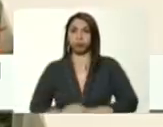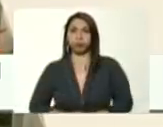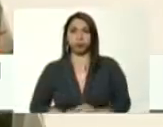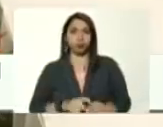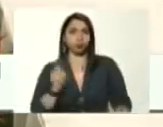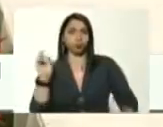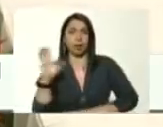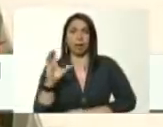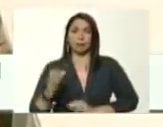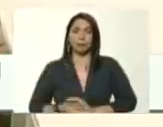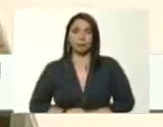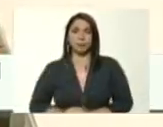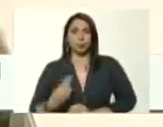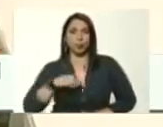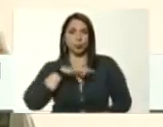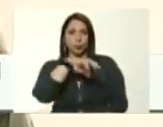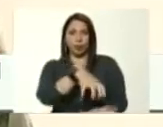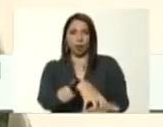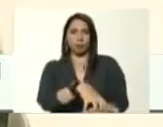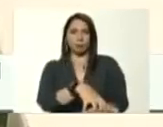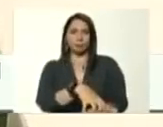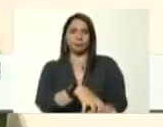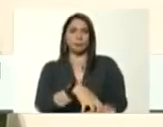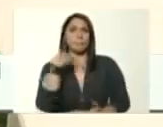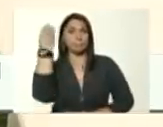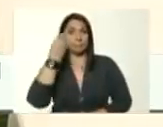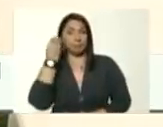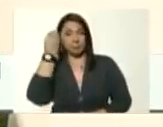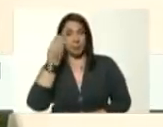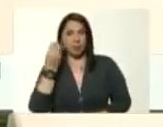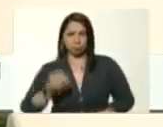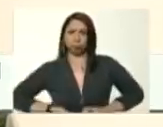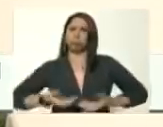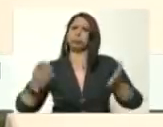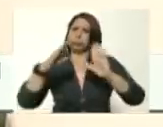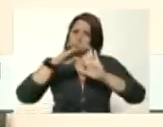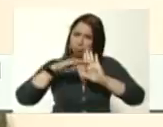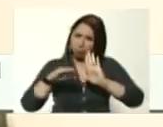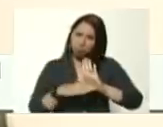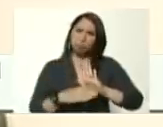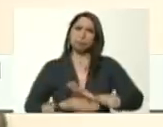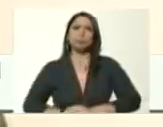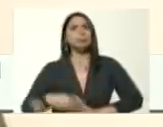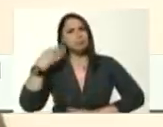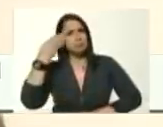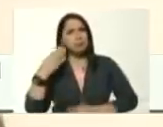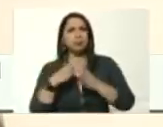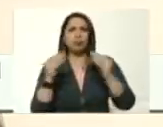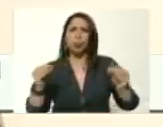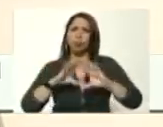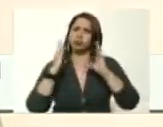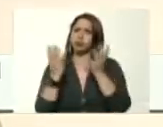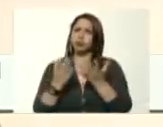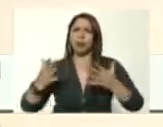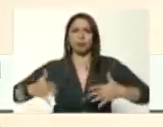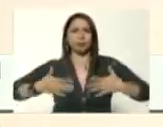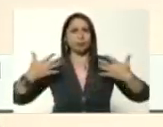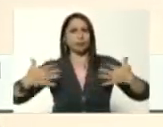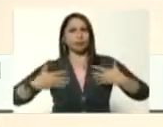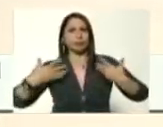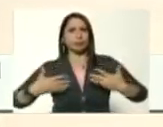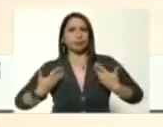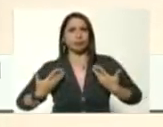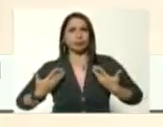caracas a nuestro estado yo creo que están dadas las condiciones creo que todo el mundo está motivado para